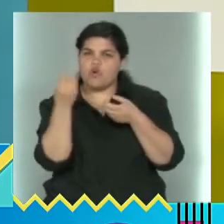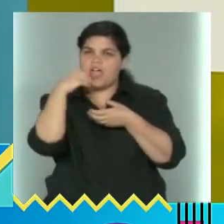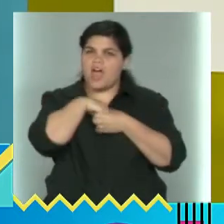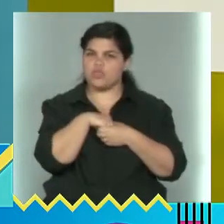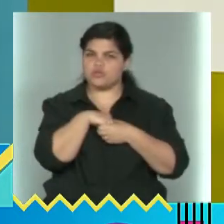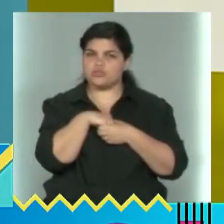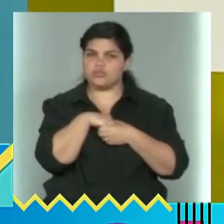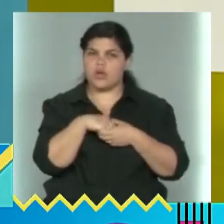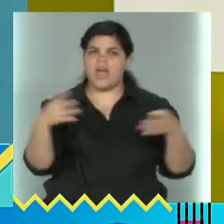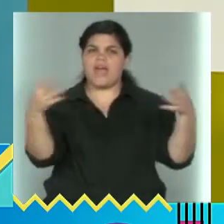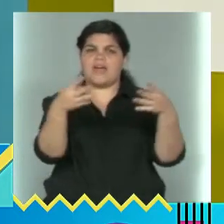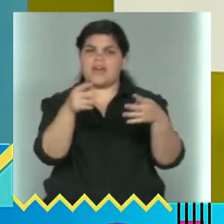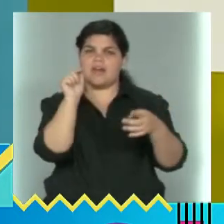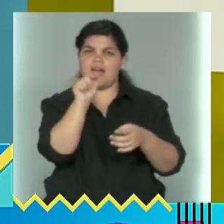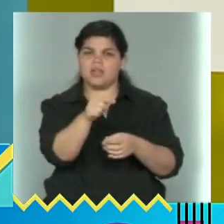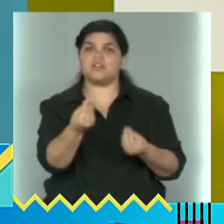Oriente.